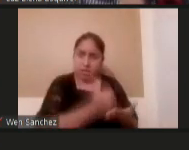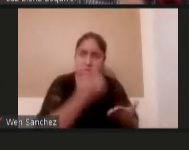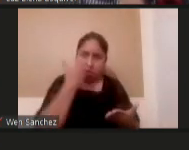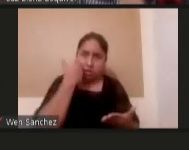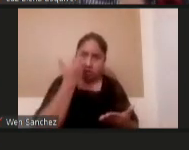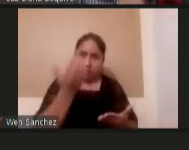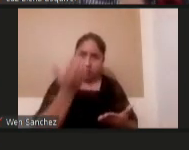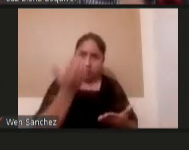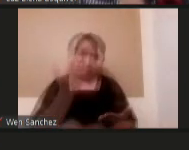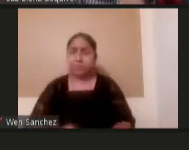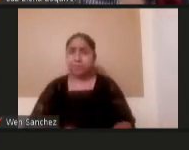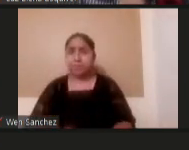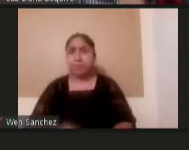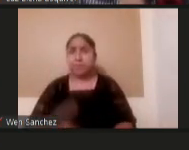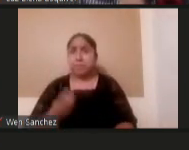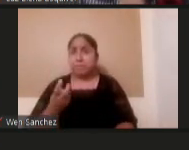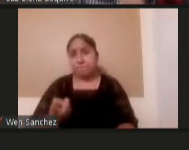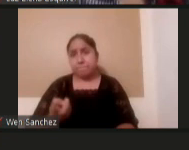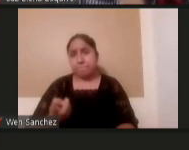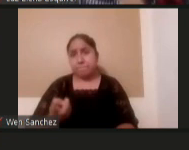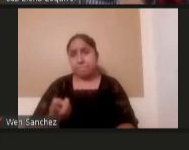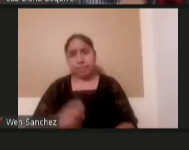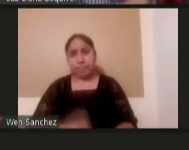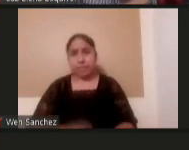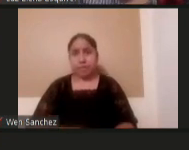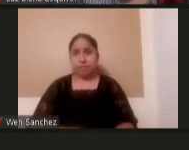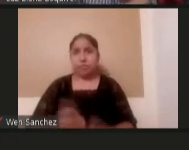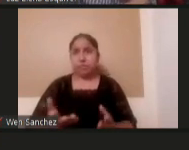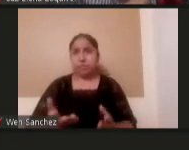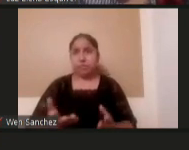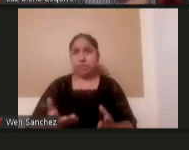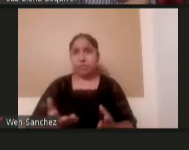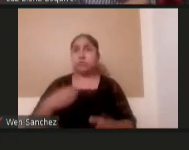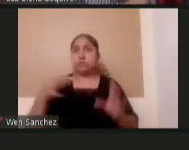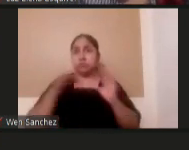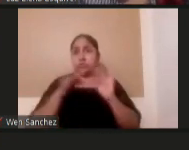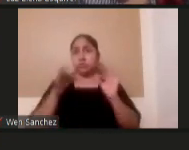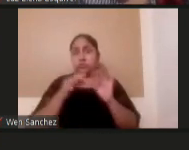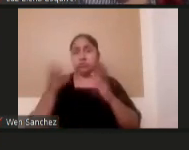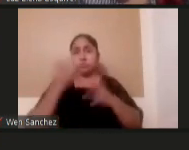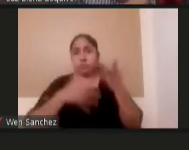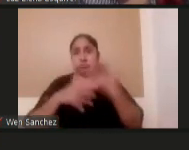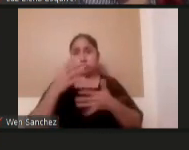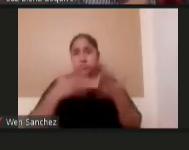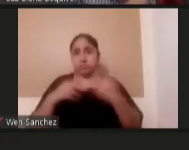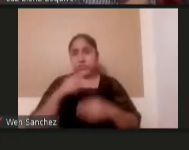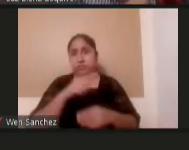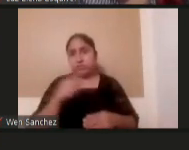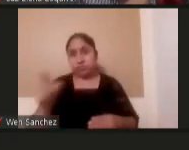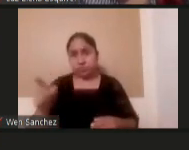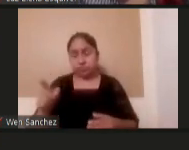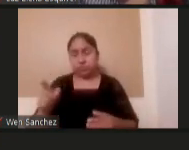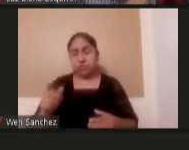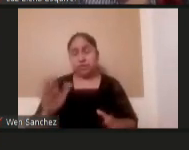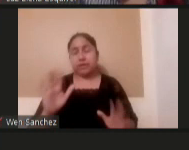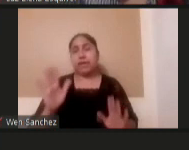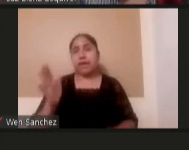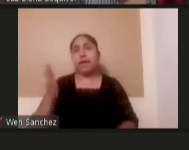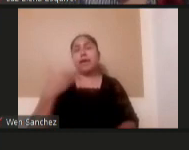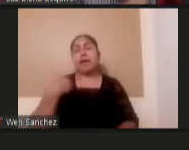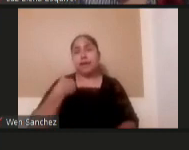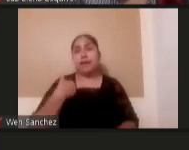Es el argumento, el antecedente que era importante manifestarle a los regidores y regidoras para que tomen